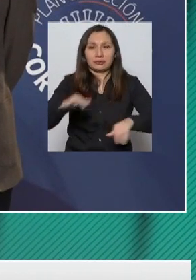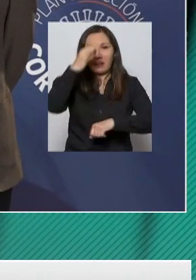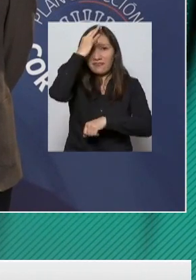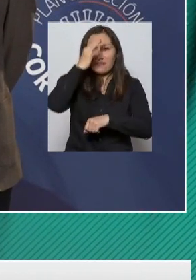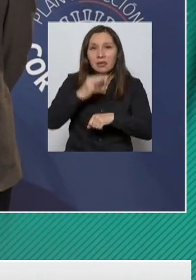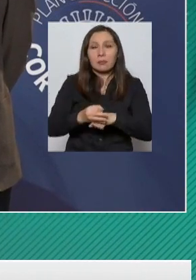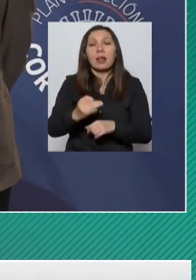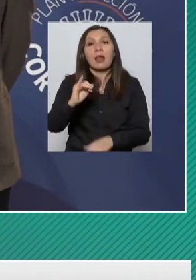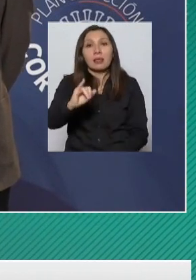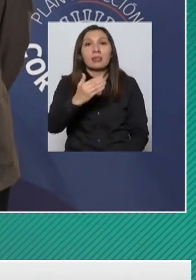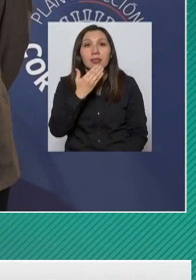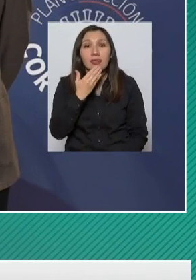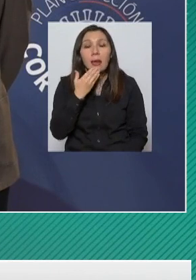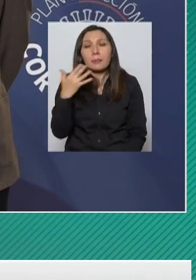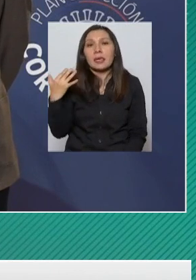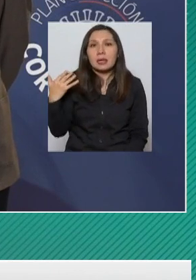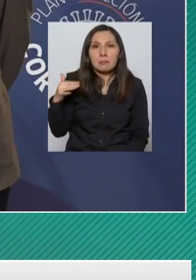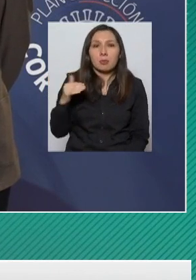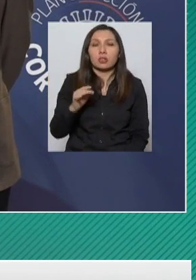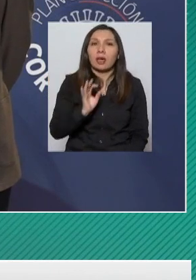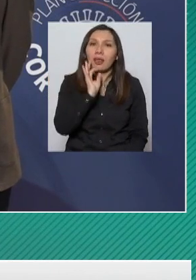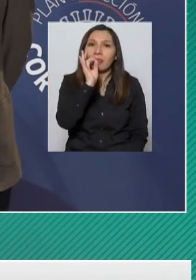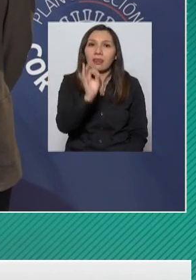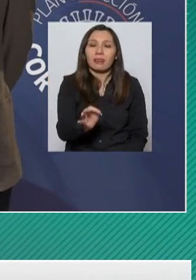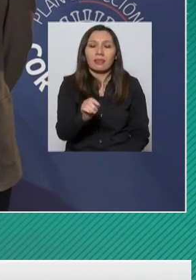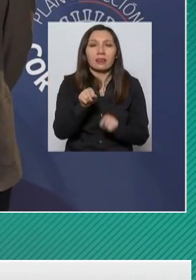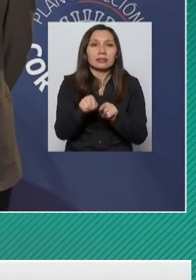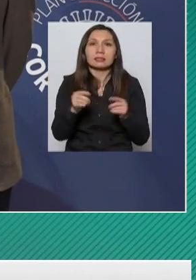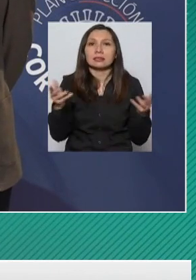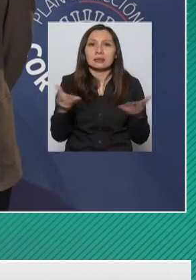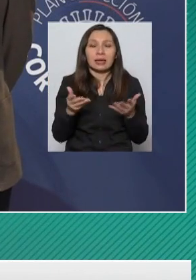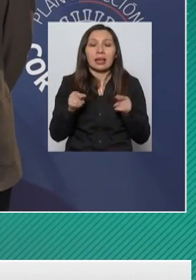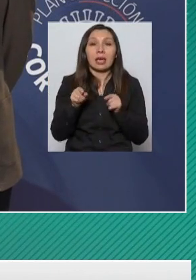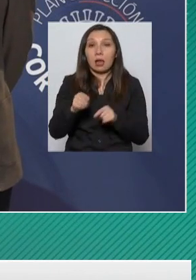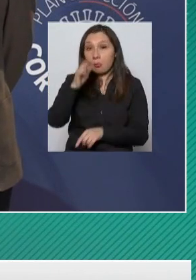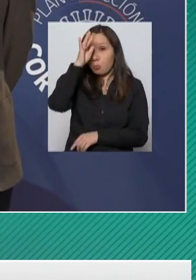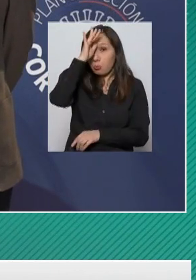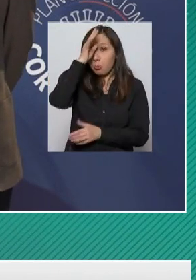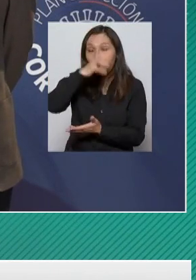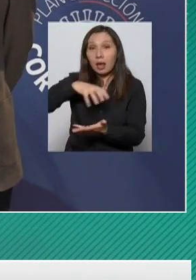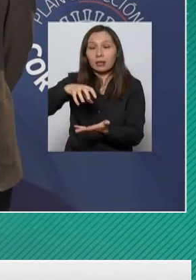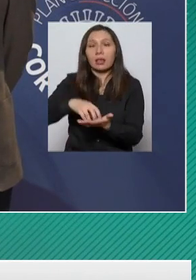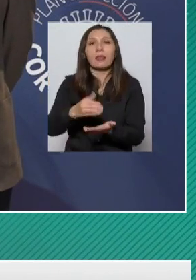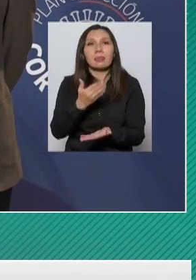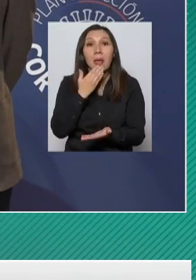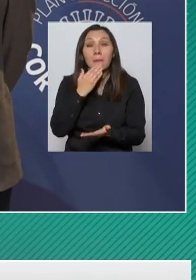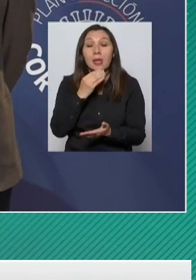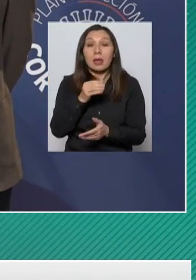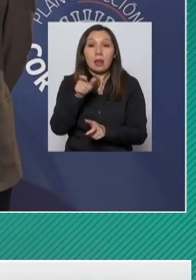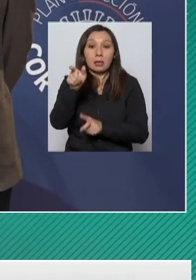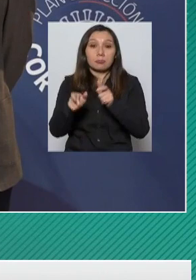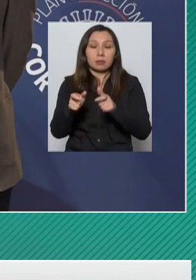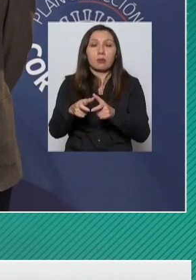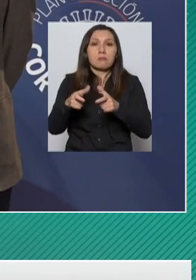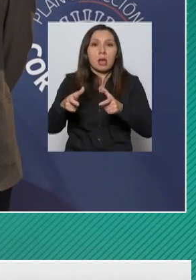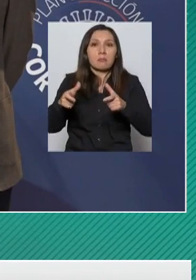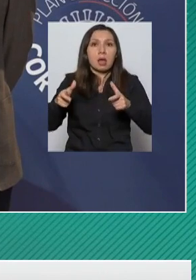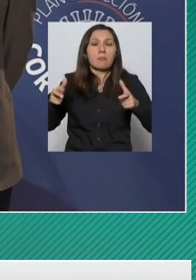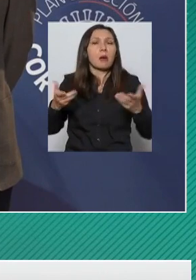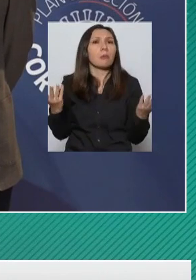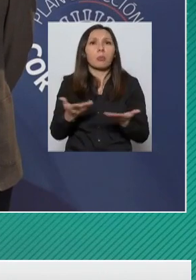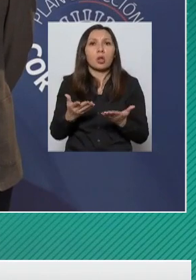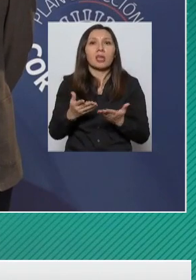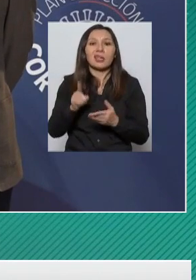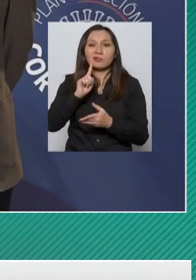y también es importante decir que en puente alto también este número ha aumentado porque